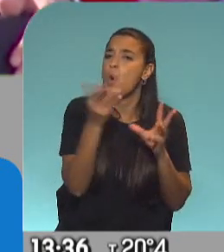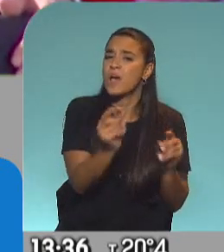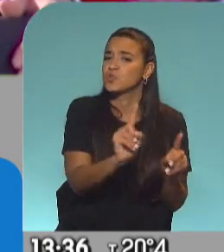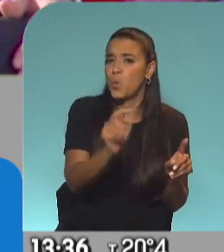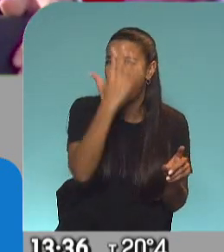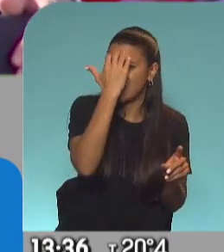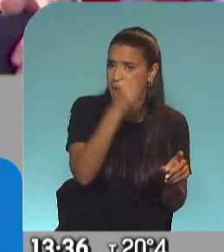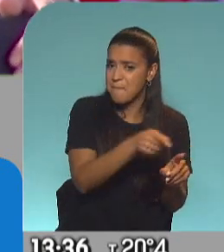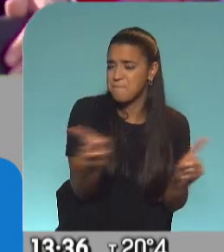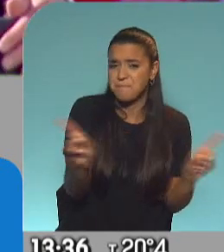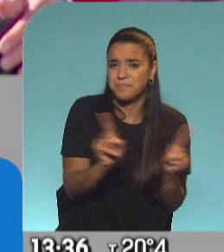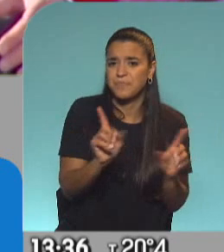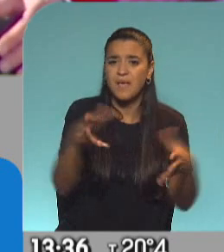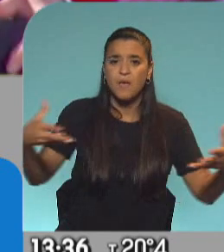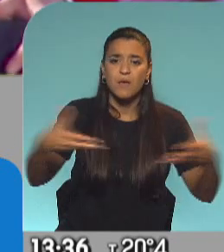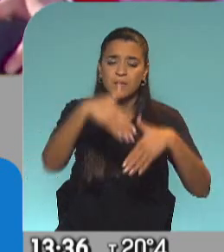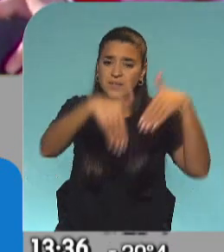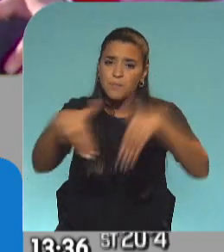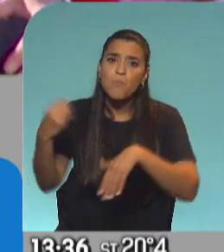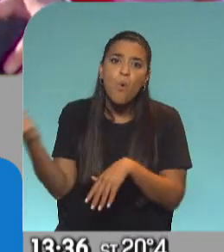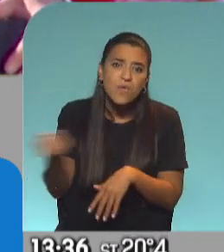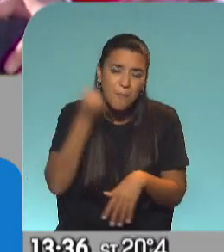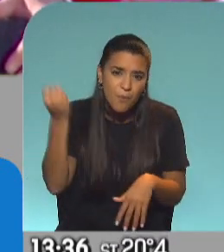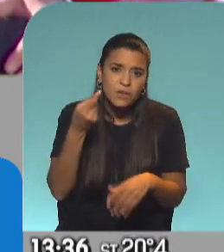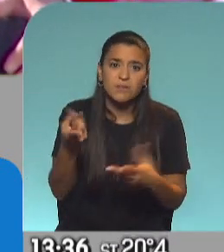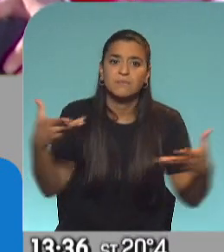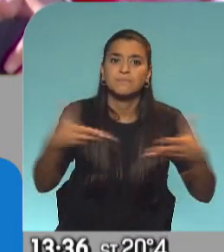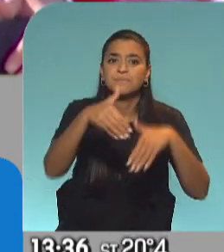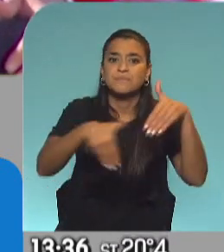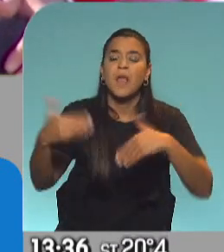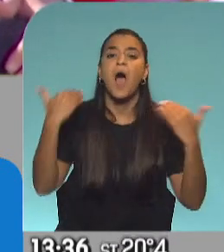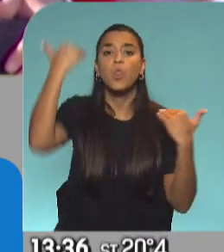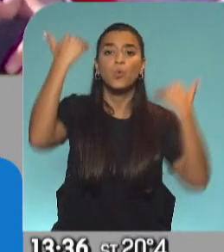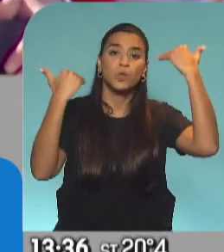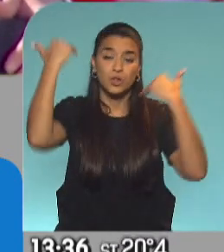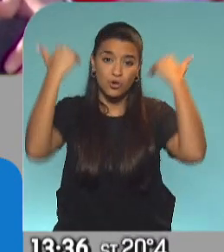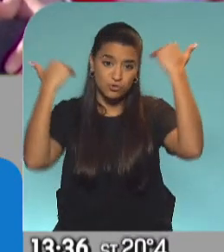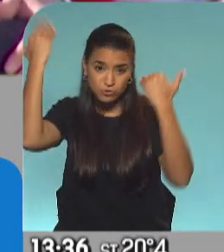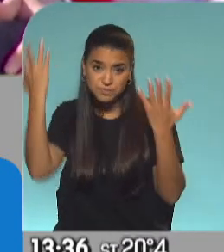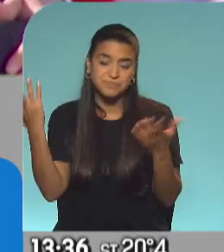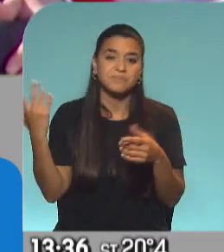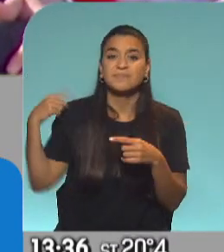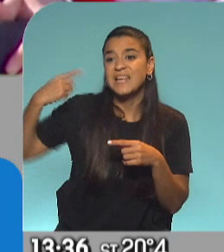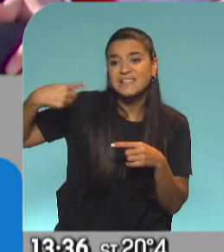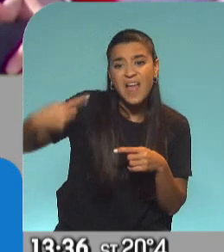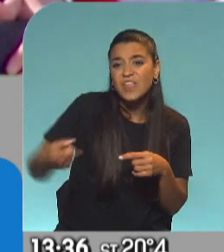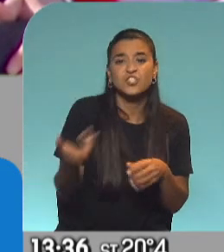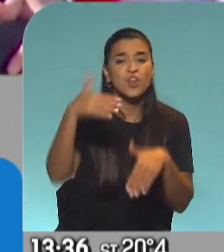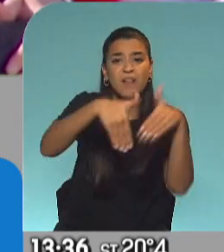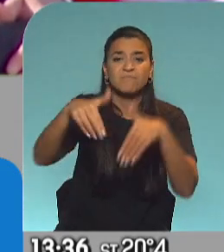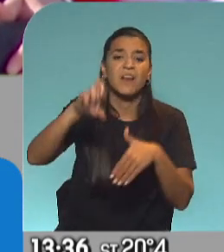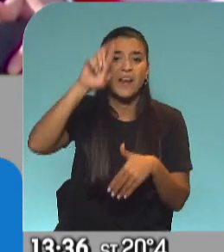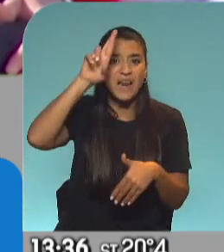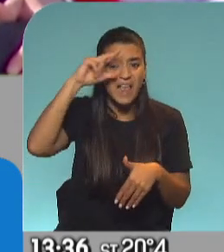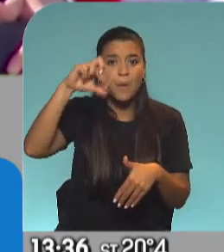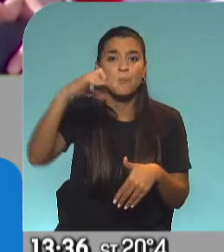Trump. De hecho, un electorado que es clave en este sentido es el electorado de los adultos mayores, que es un electorado tradicional republicano y que